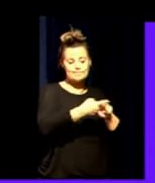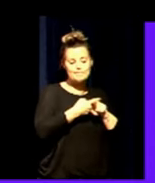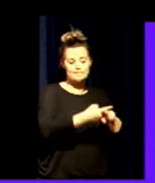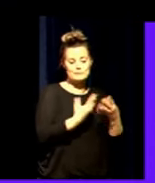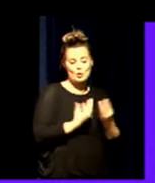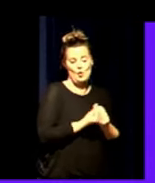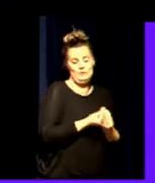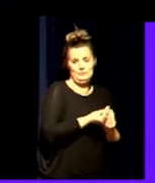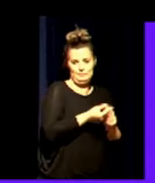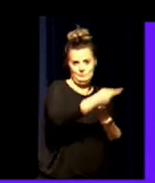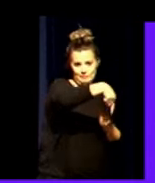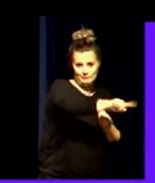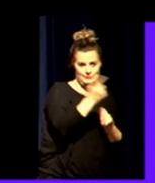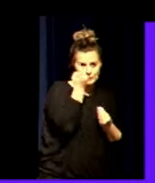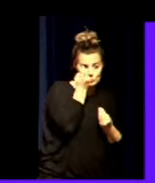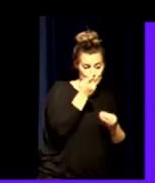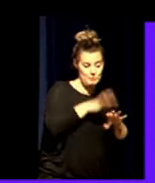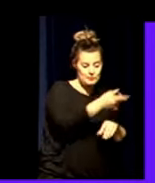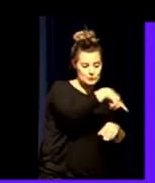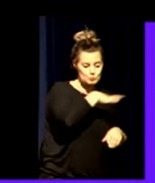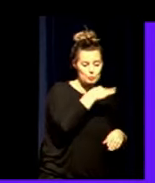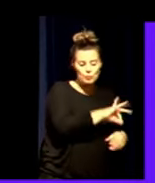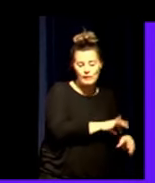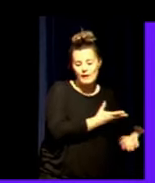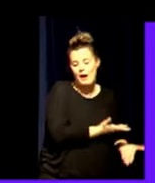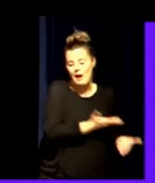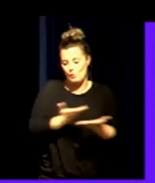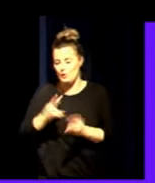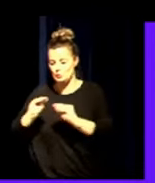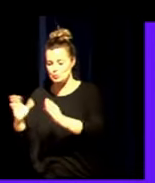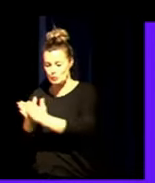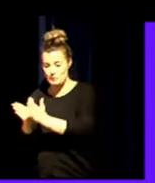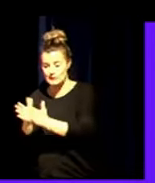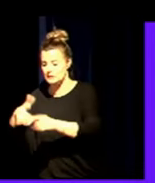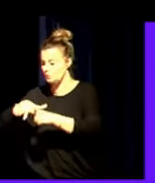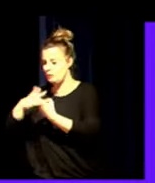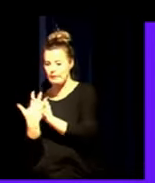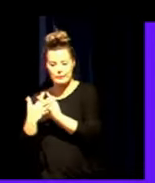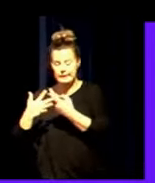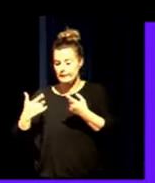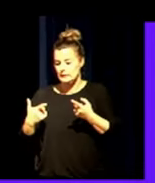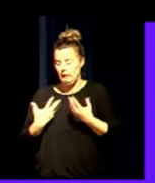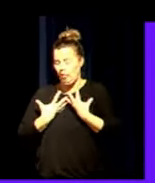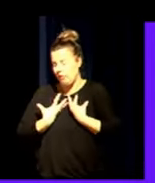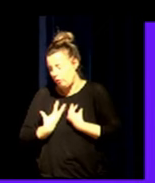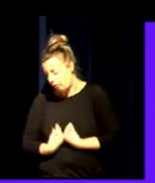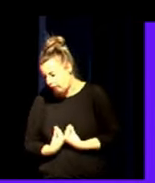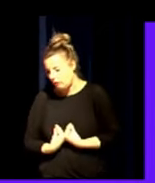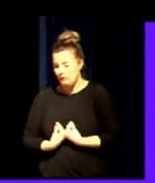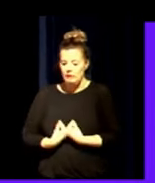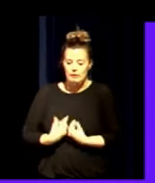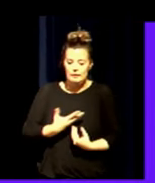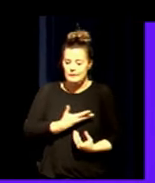capaces de aportar ese apoyo que muchos de sus compañeros en situaciones de quiebra, en situaciones de depresión, en